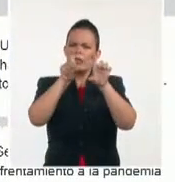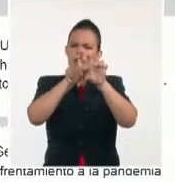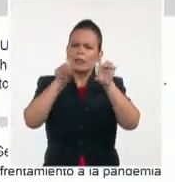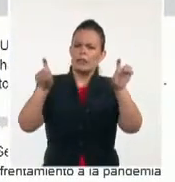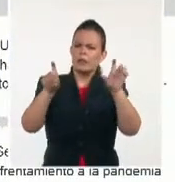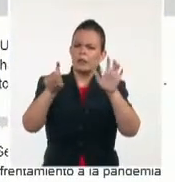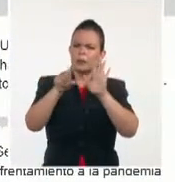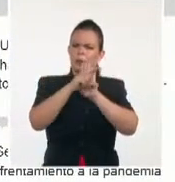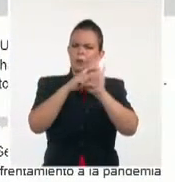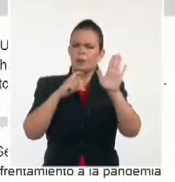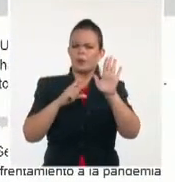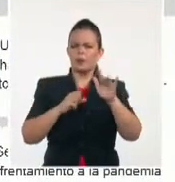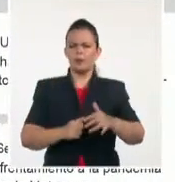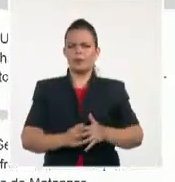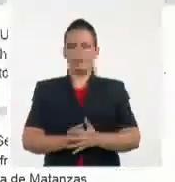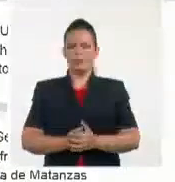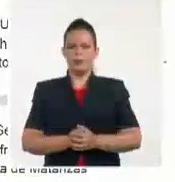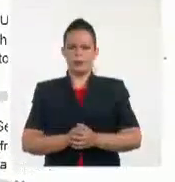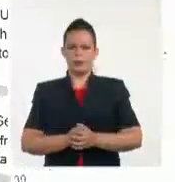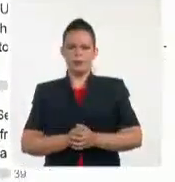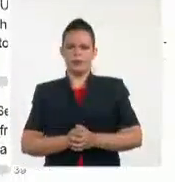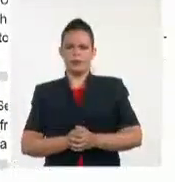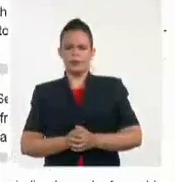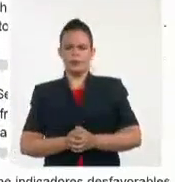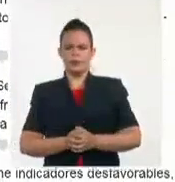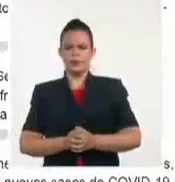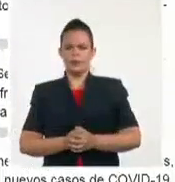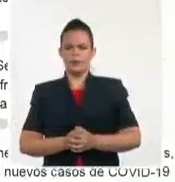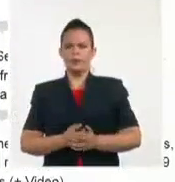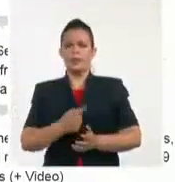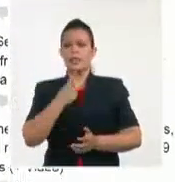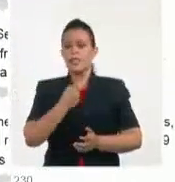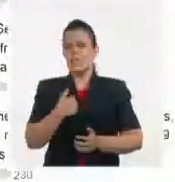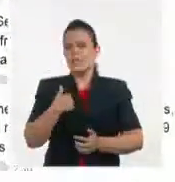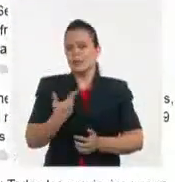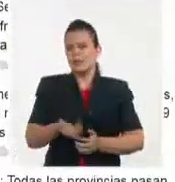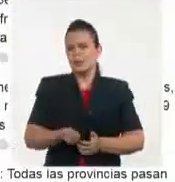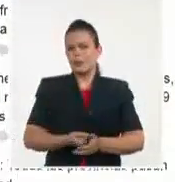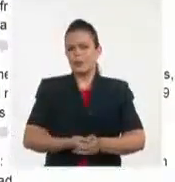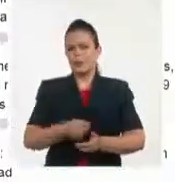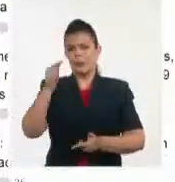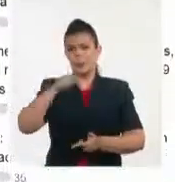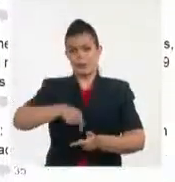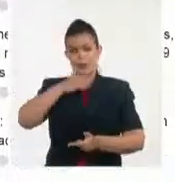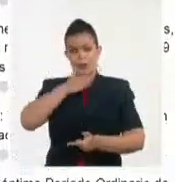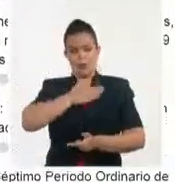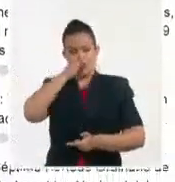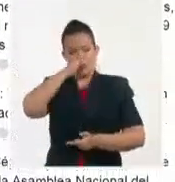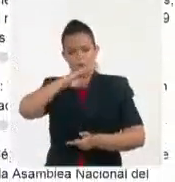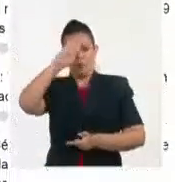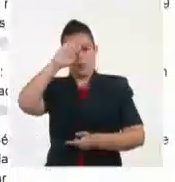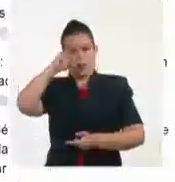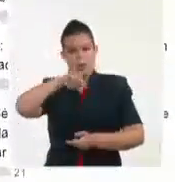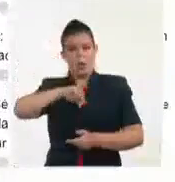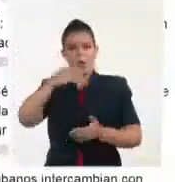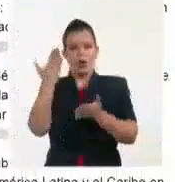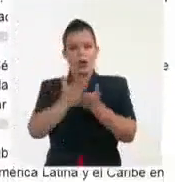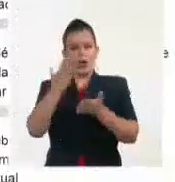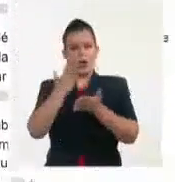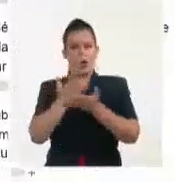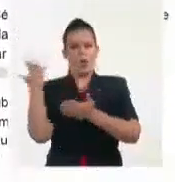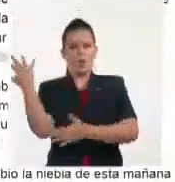un pedacito en el artículo que dice que en nuestro país existe una escuela de meteorología. Se observa